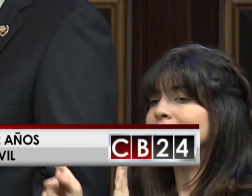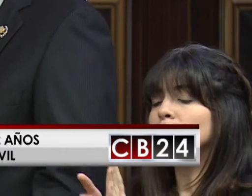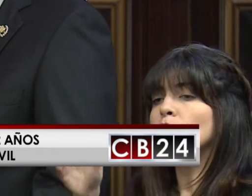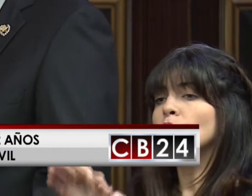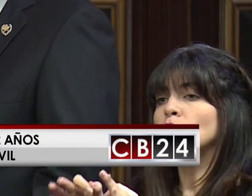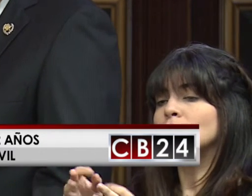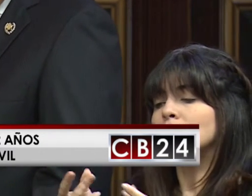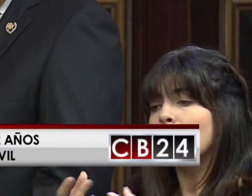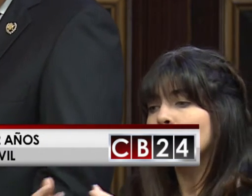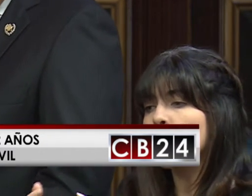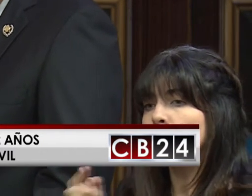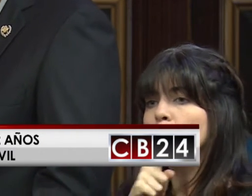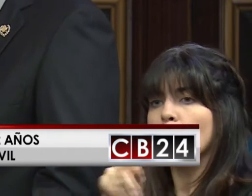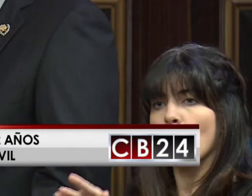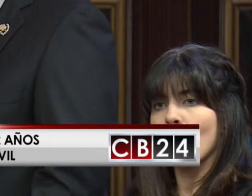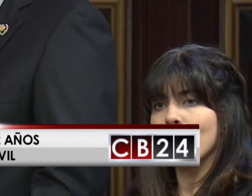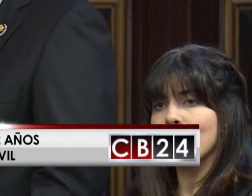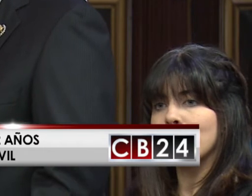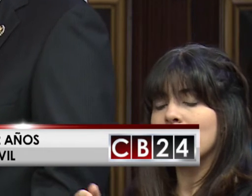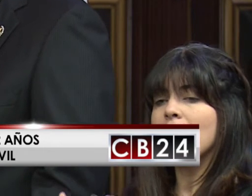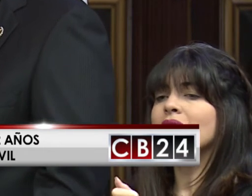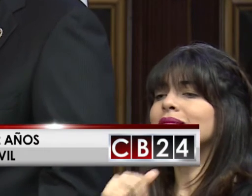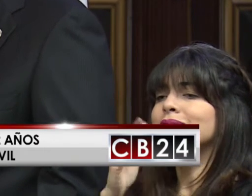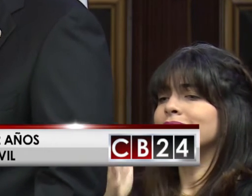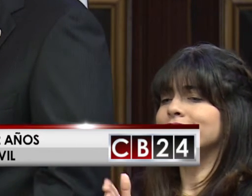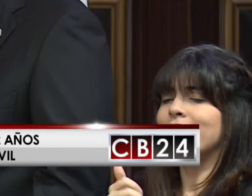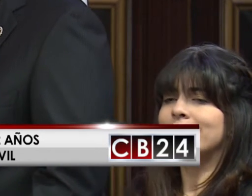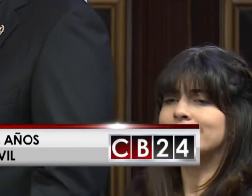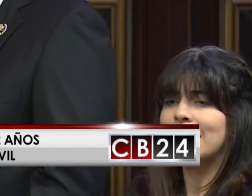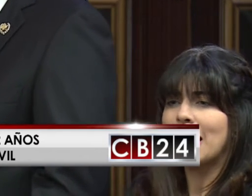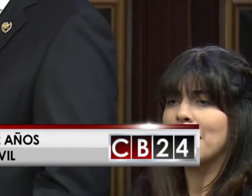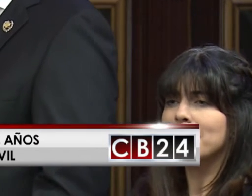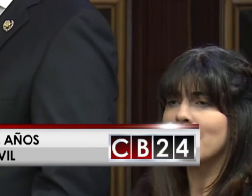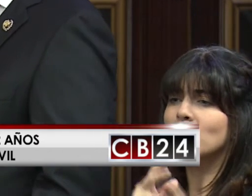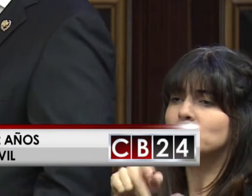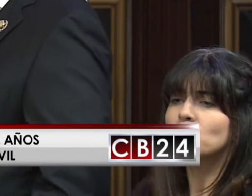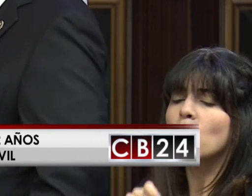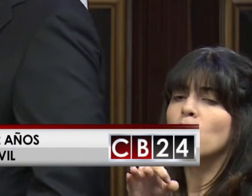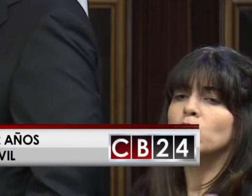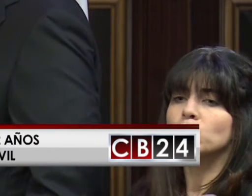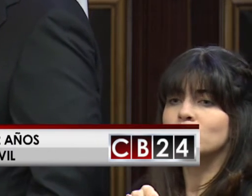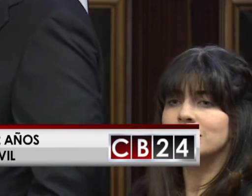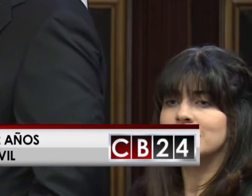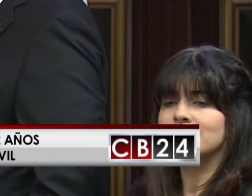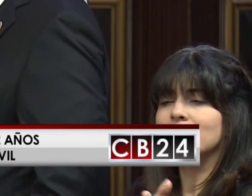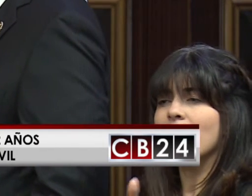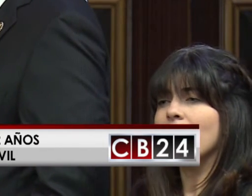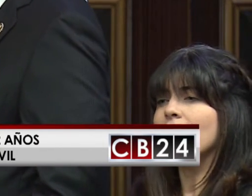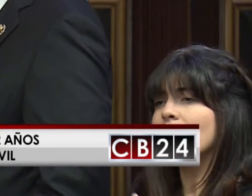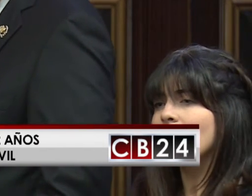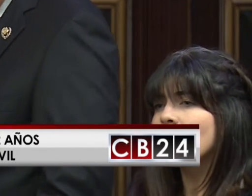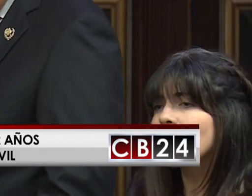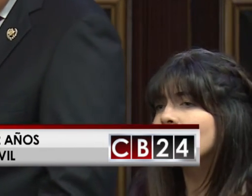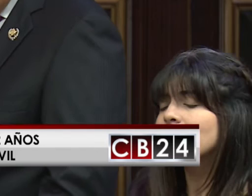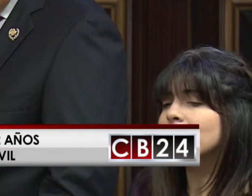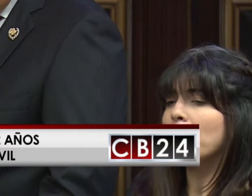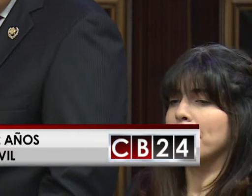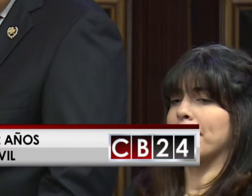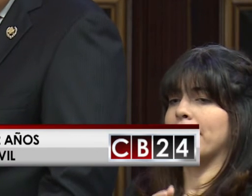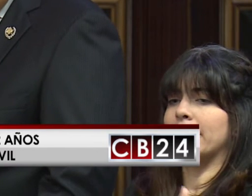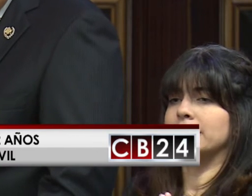y cumplida, que superen el estancamiento que supone una justicia lenta y